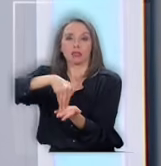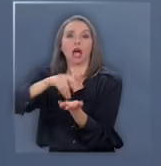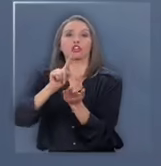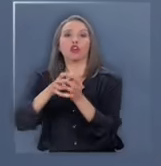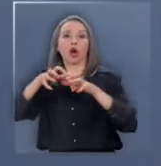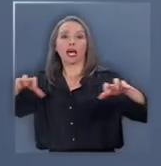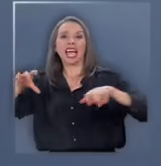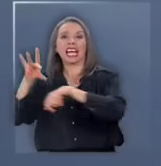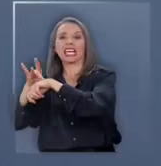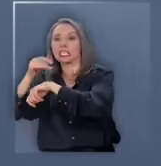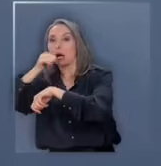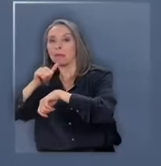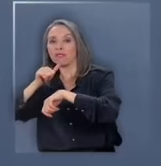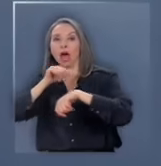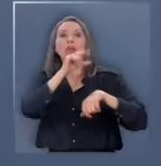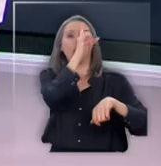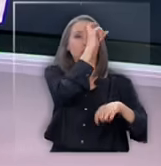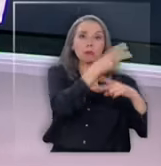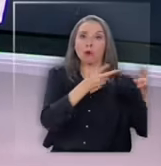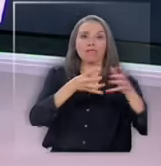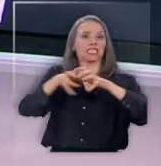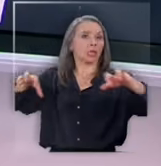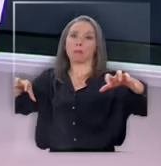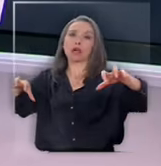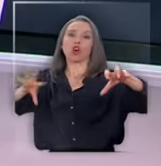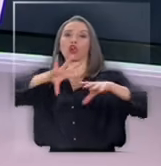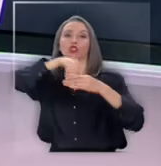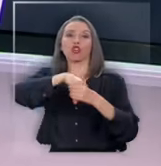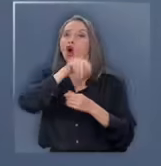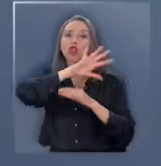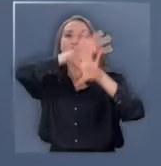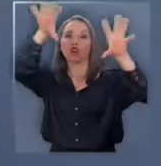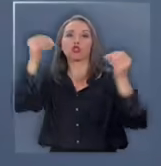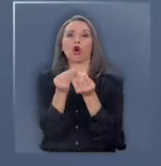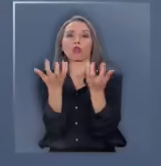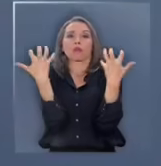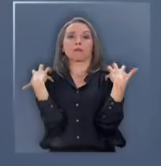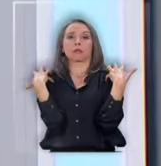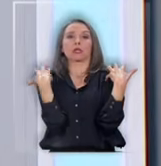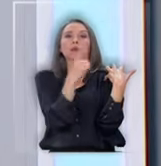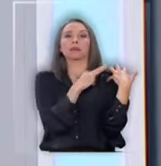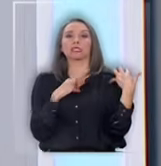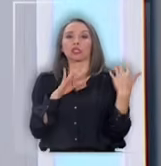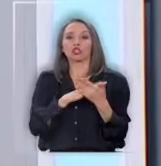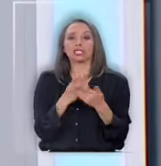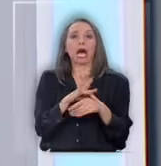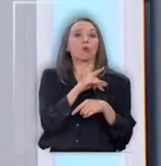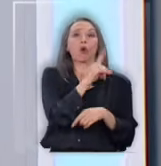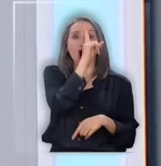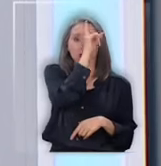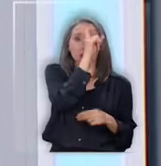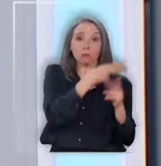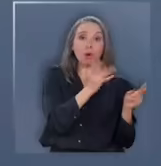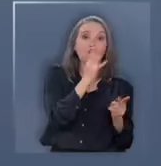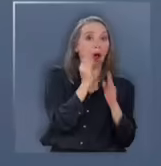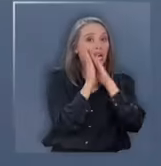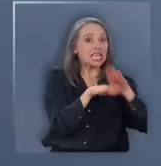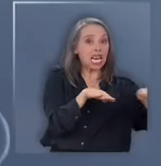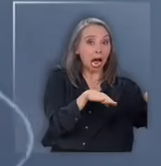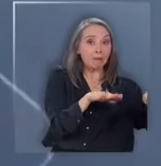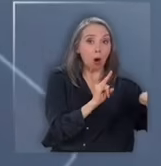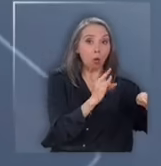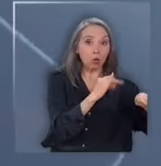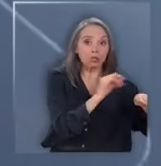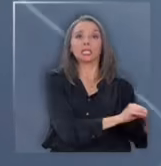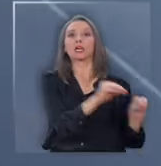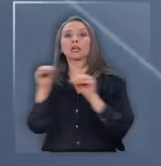existe un tema privado y público se está centralizando todo se van a derivar a la calle a la cama que haya disponible cuál es la capacidad de movimiento que hay porque el mismo